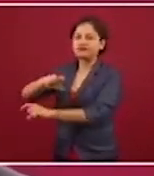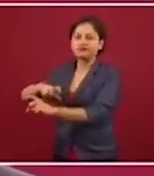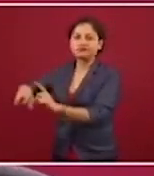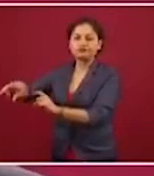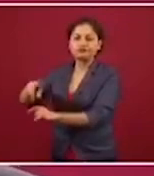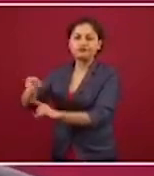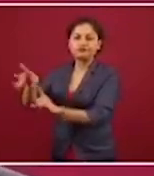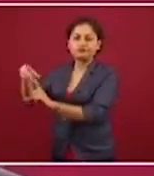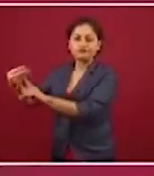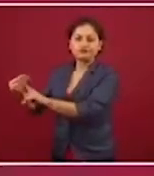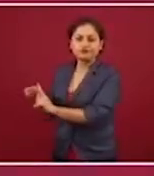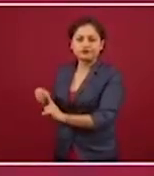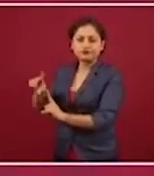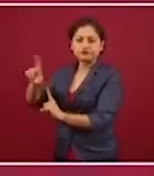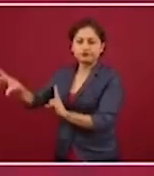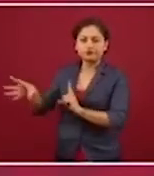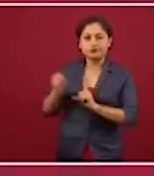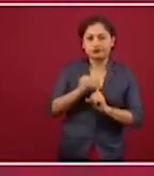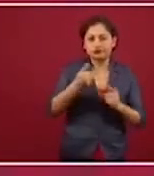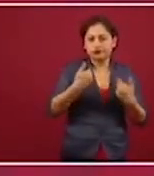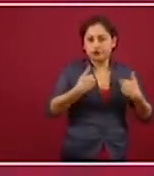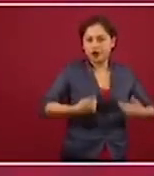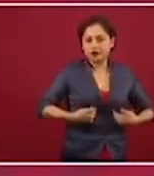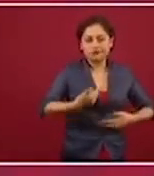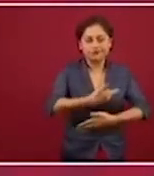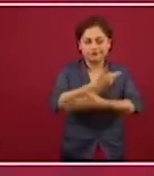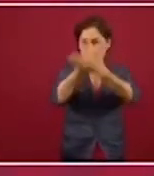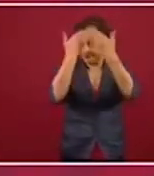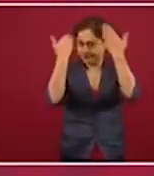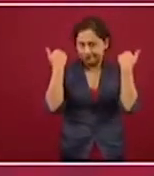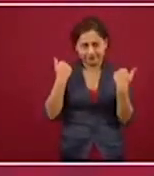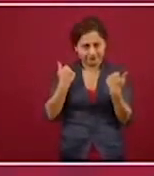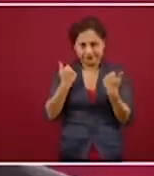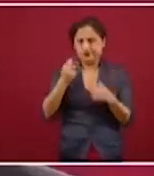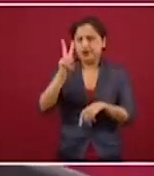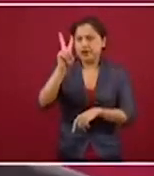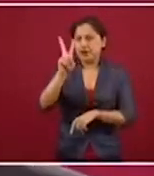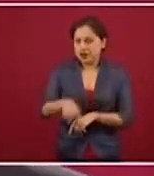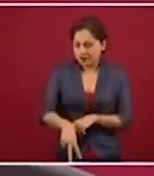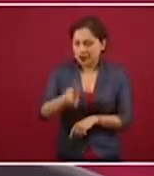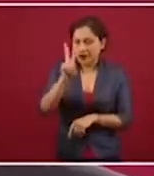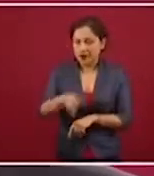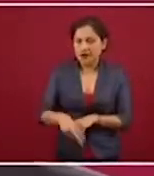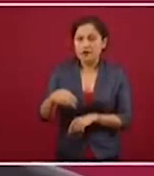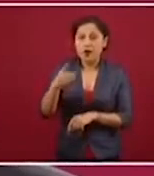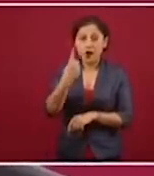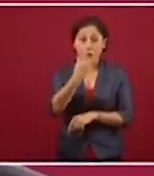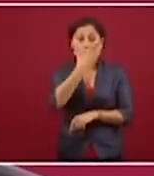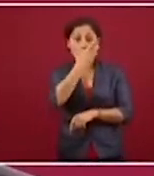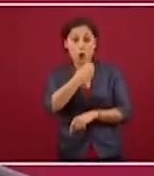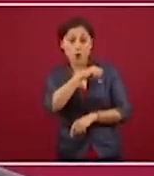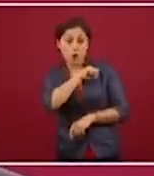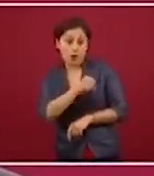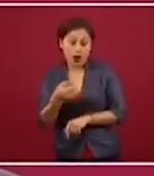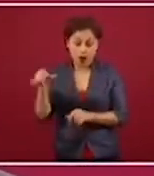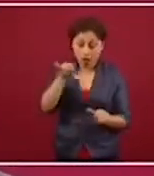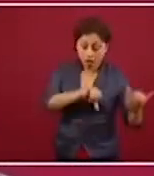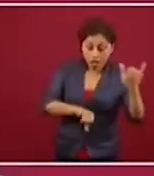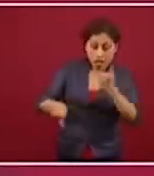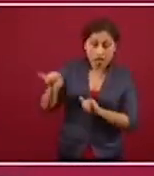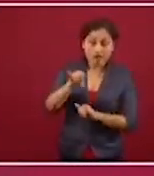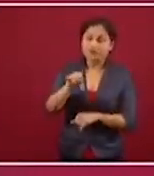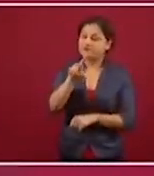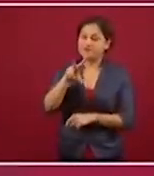mutación el virus definitivamente no es una creación intencional del hombre y este fenómeno de transmisión entre especies